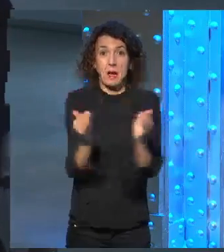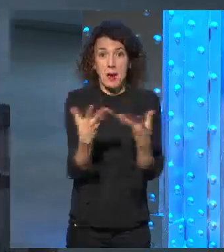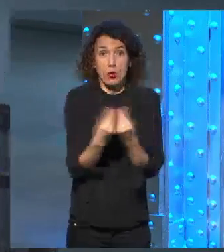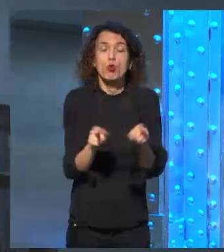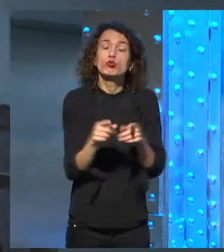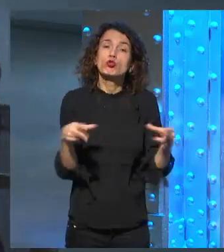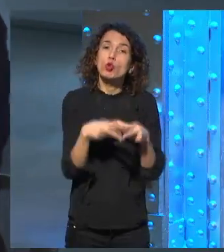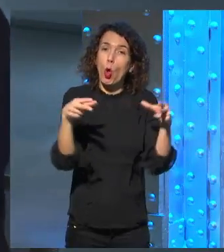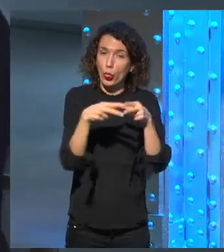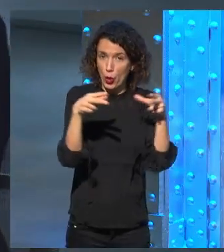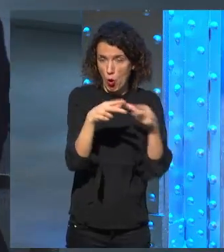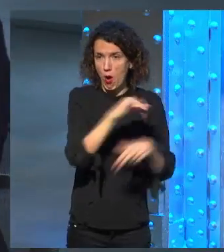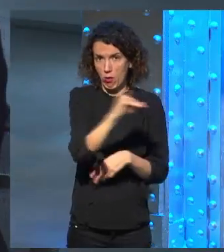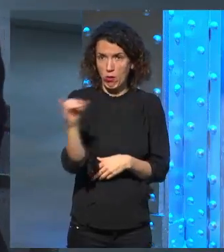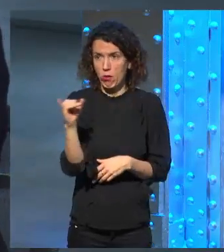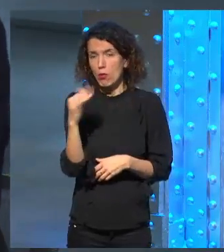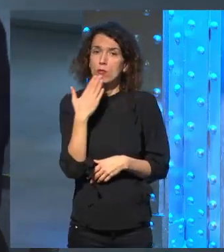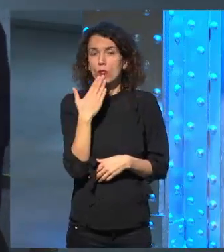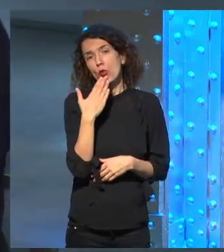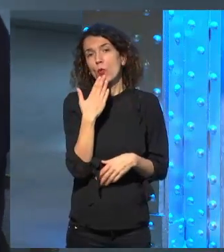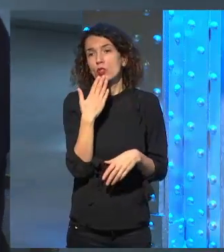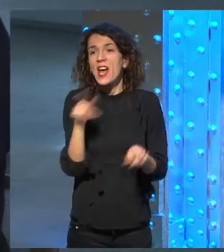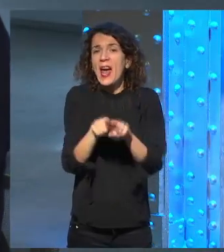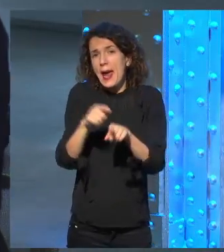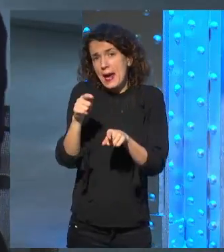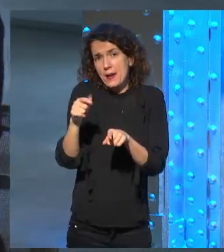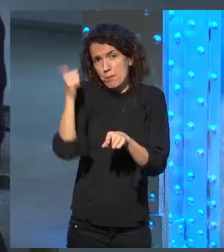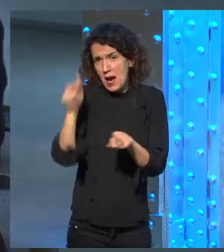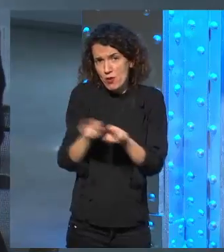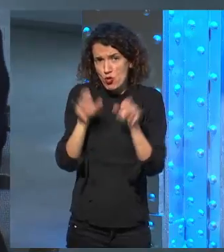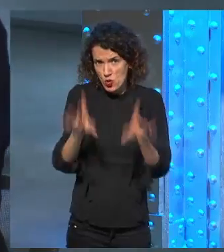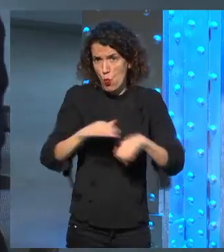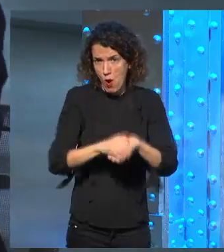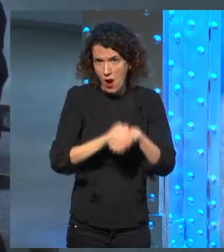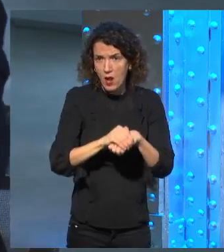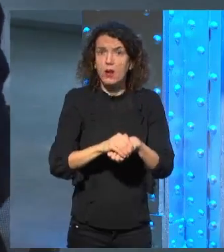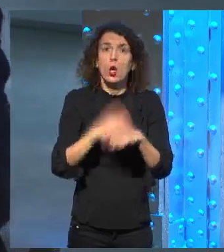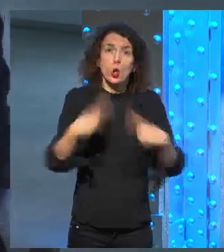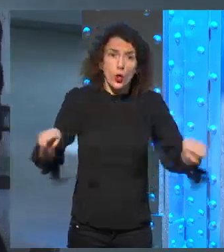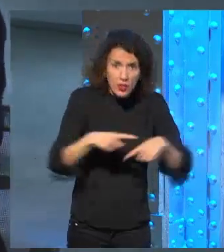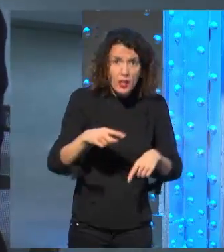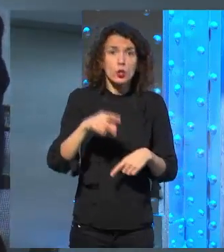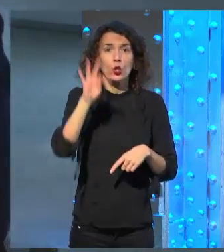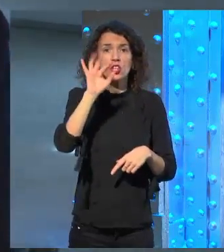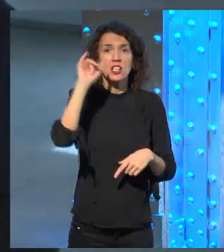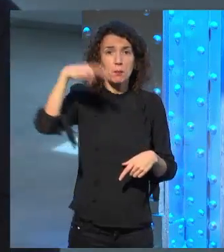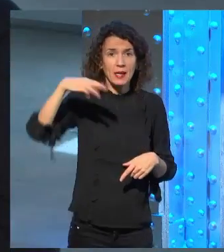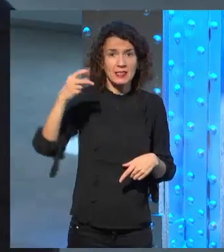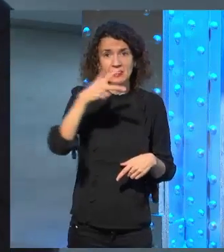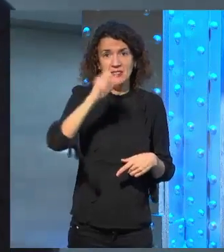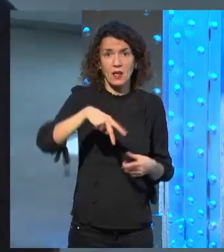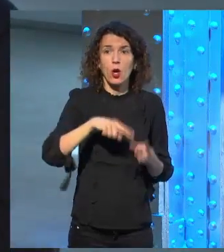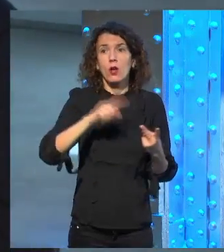con socios que tengo, que son como hermanos para mí, como son mis amigos del Cuarteto Quiroga, o Tabea Zimmerman, o recientemente